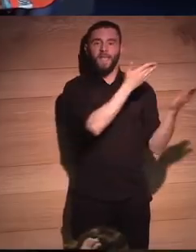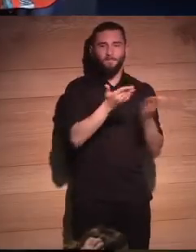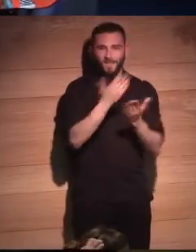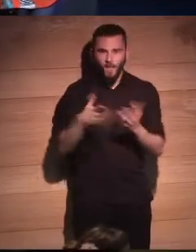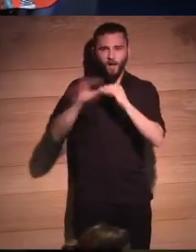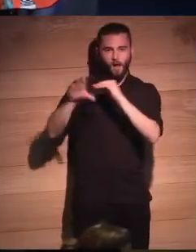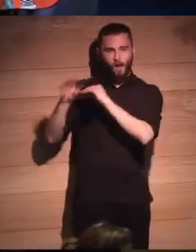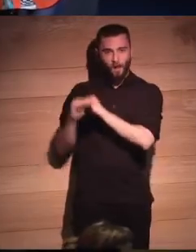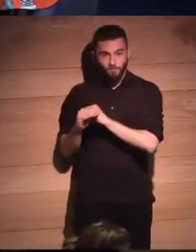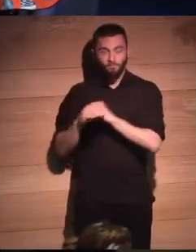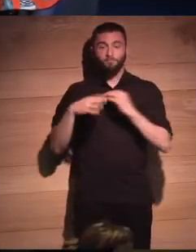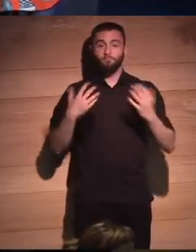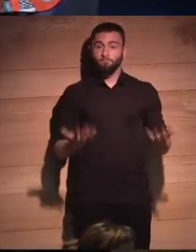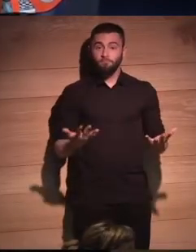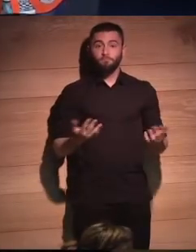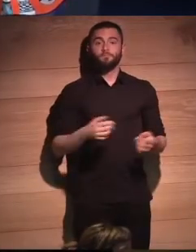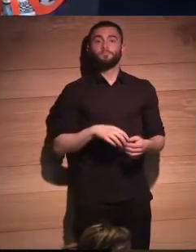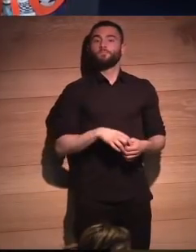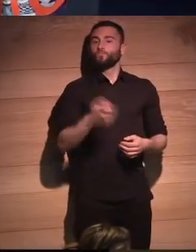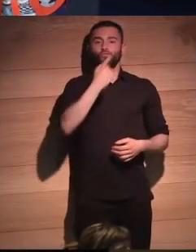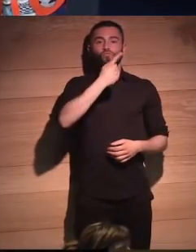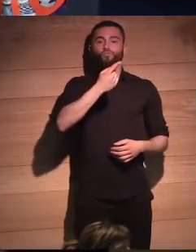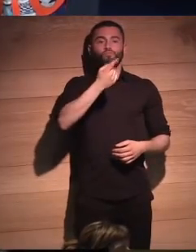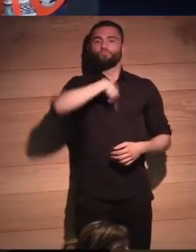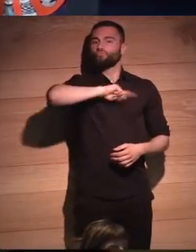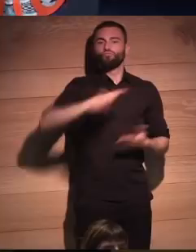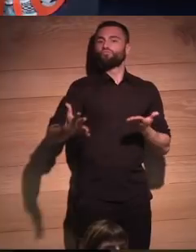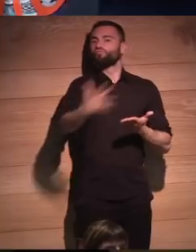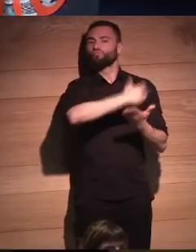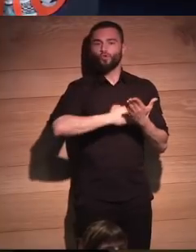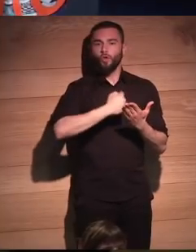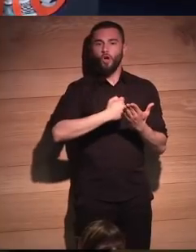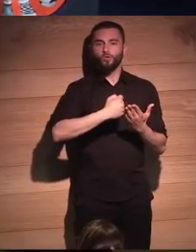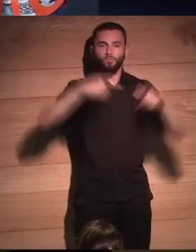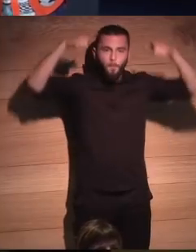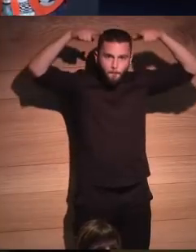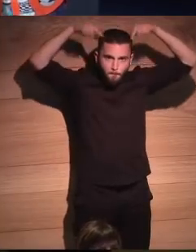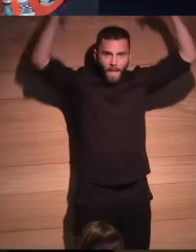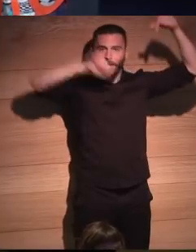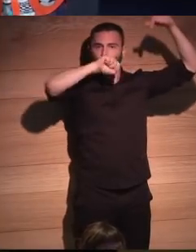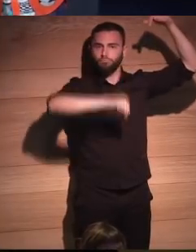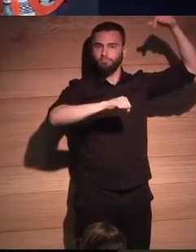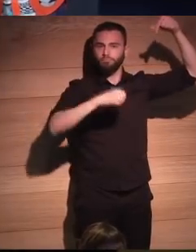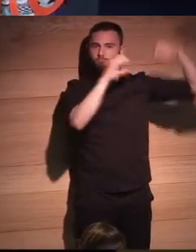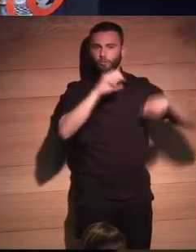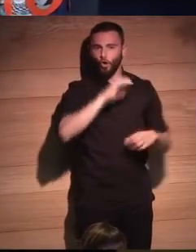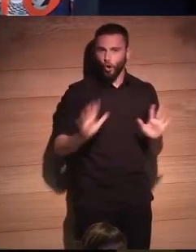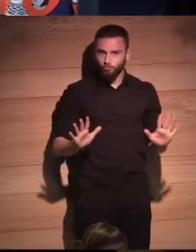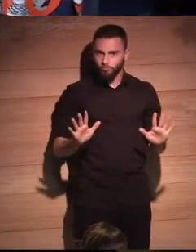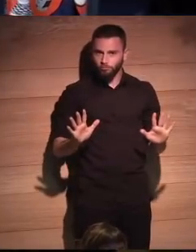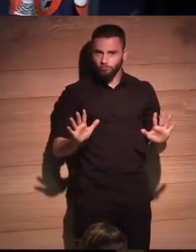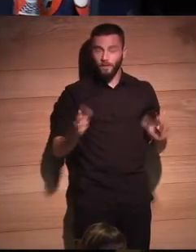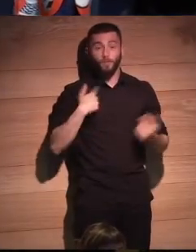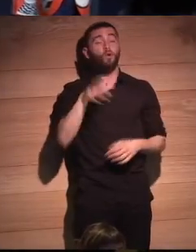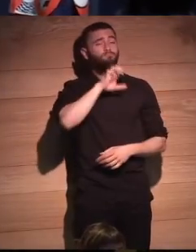invitados, vamos a convertirnos todos en Batmanólogos. Pero yo tendré